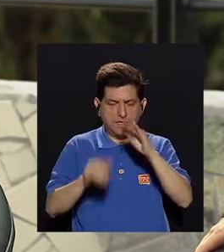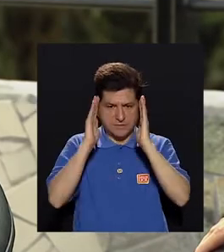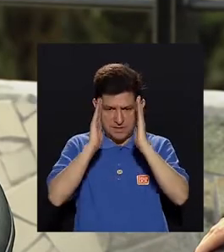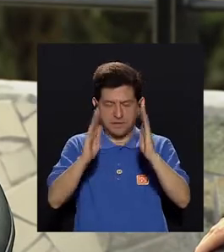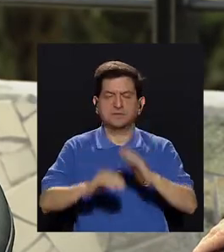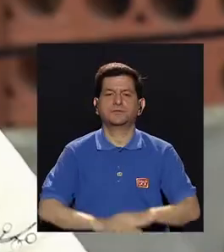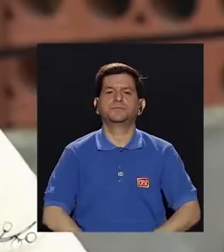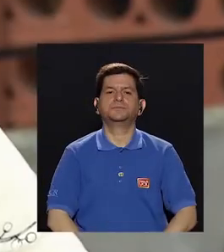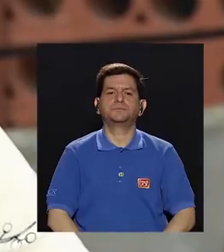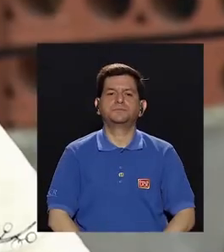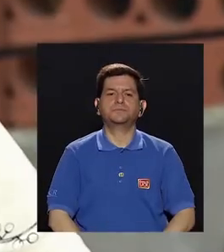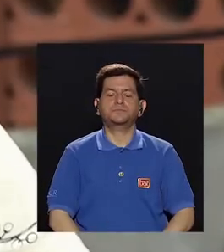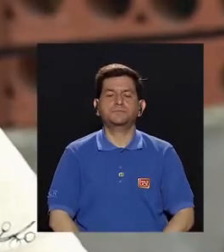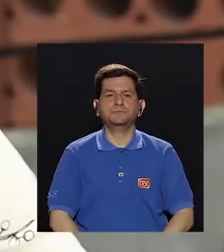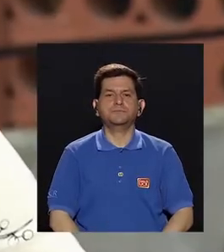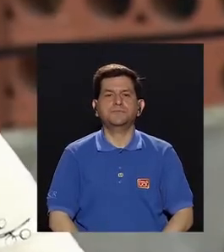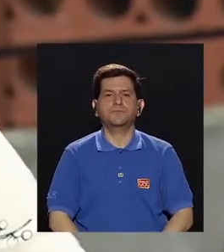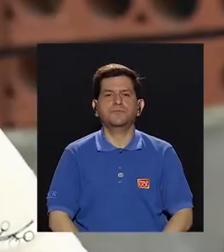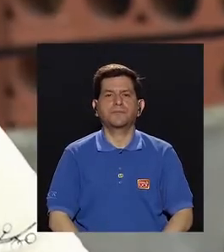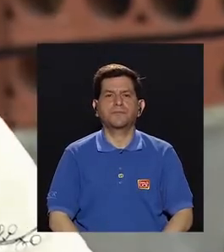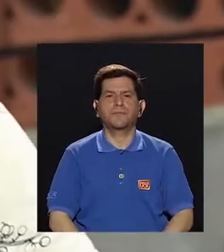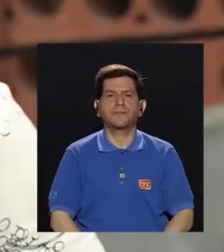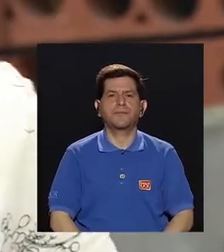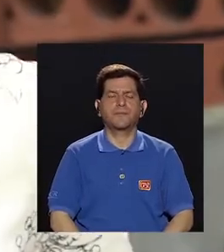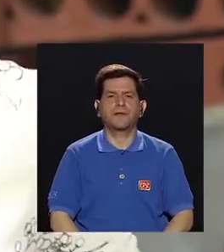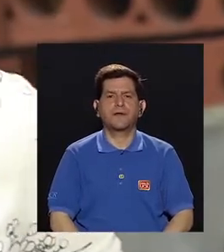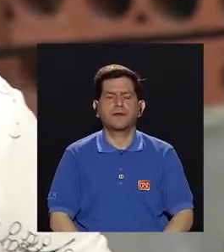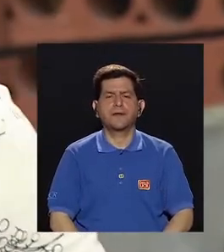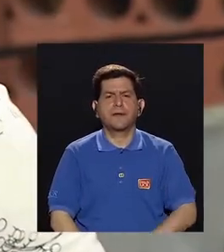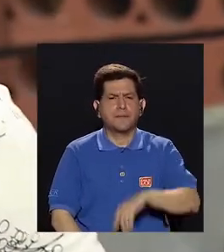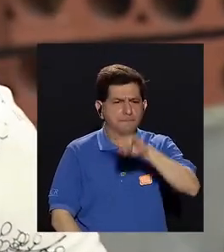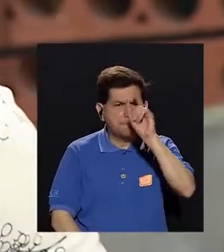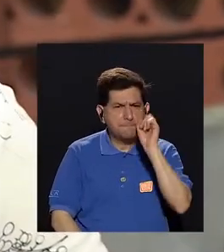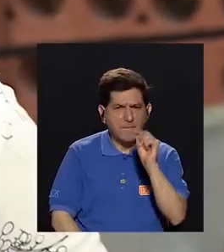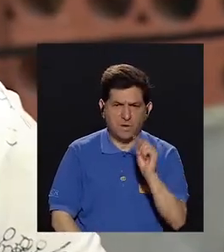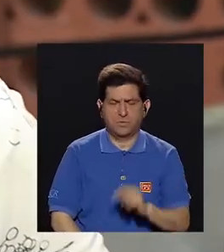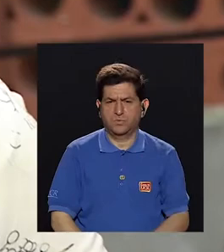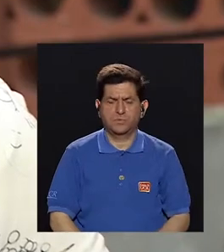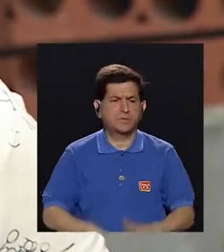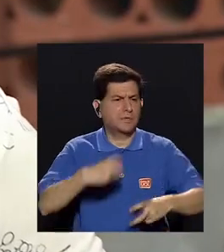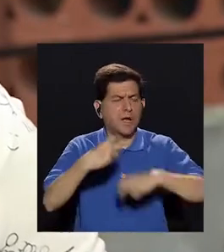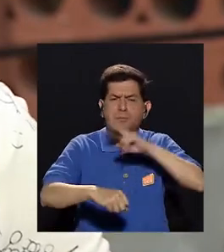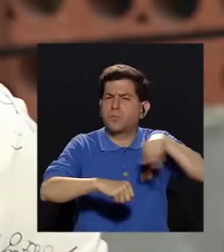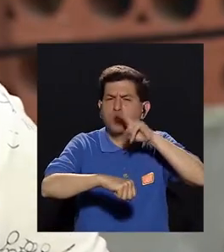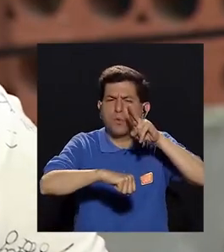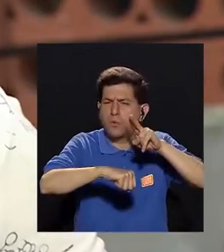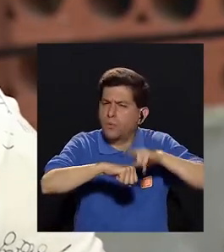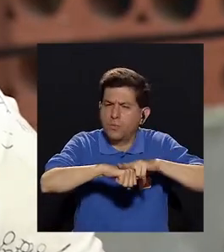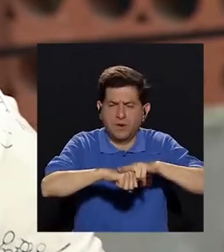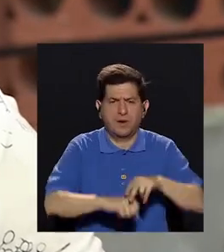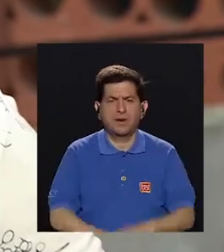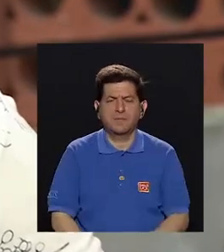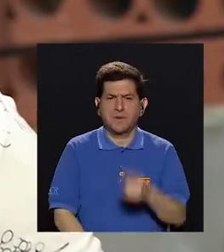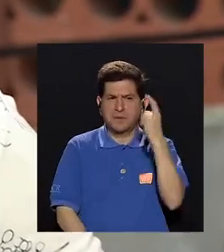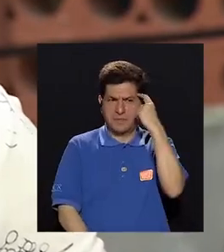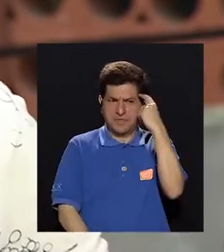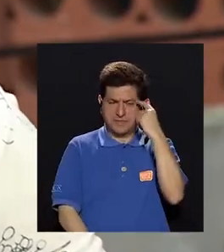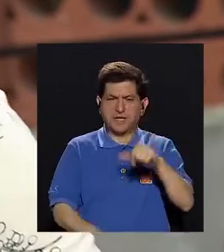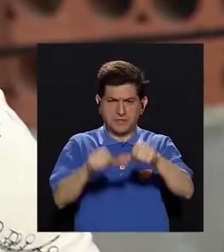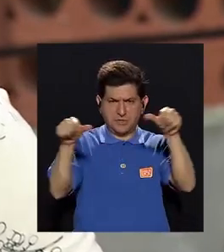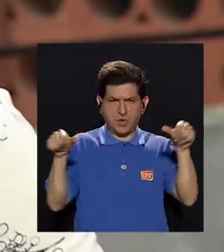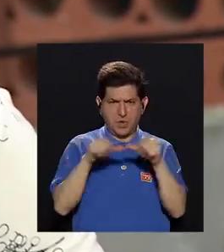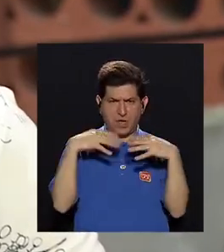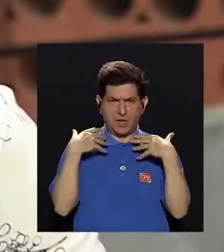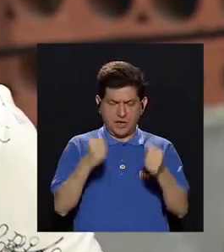también. Doctora, ¿a qué nos enfrentamos? ¿Cuáles son los problemas más comunes en términos de